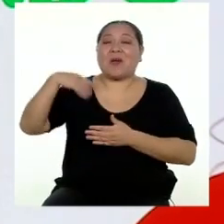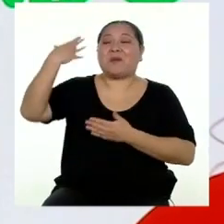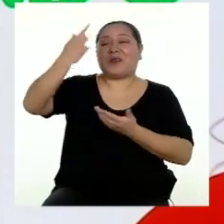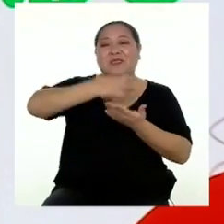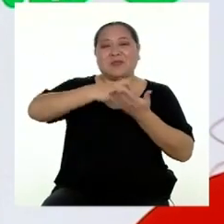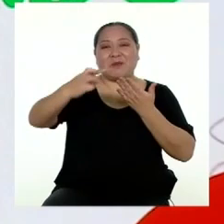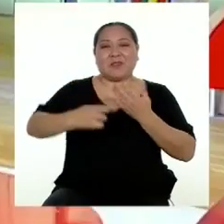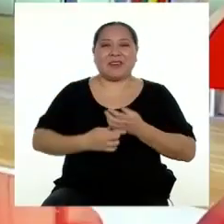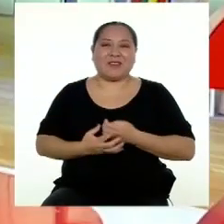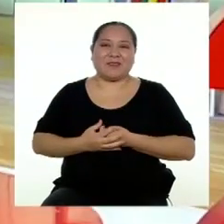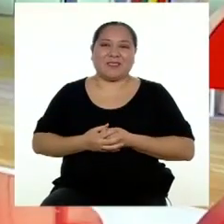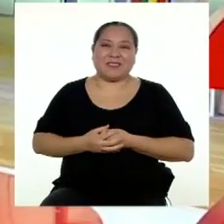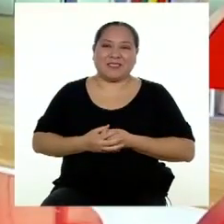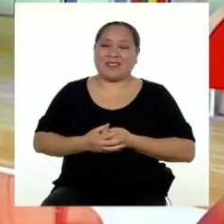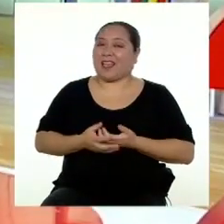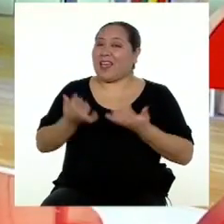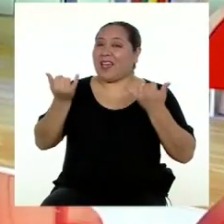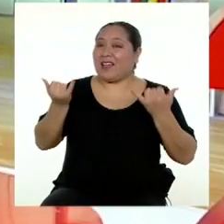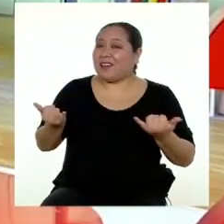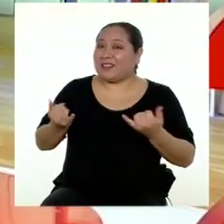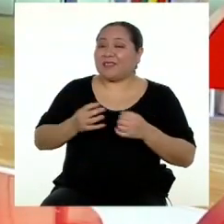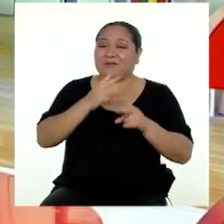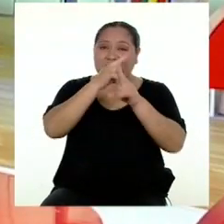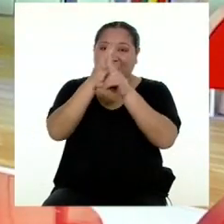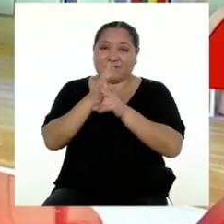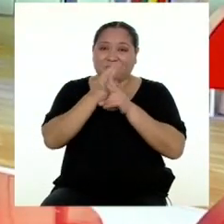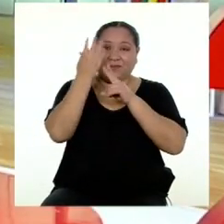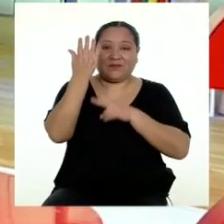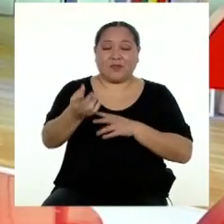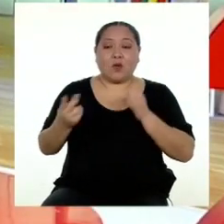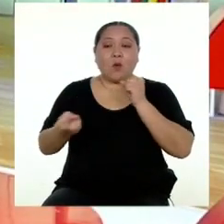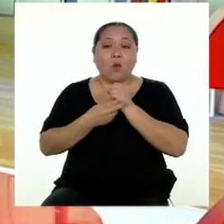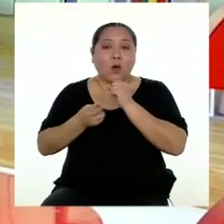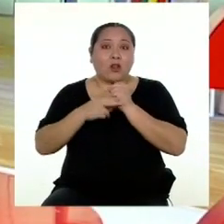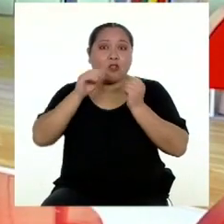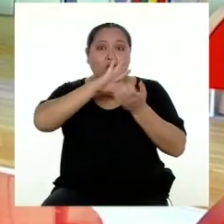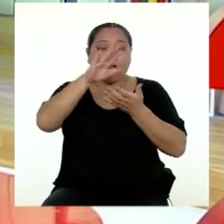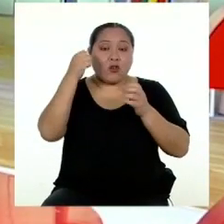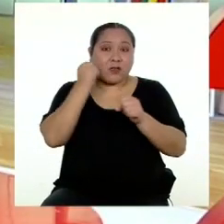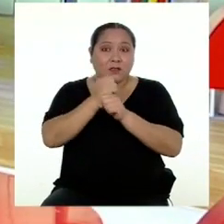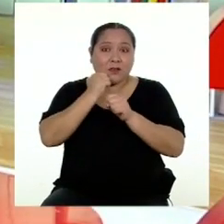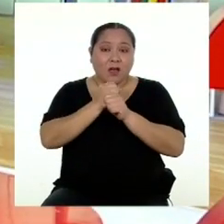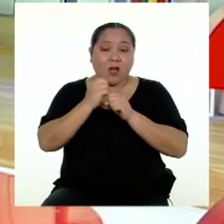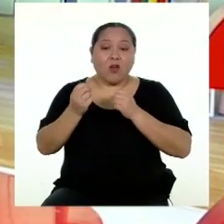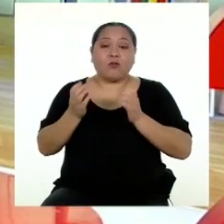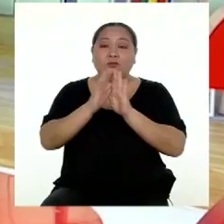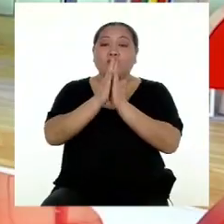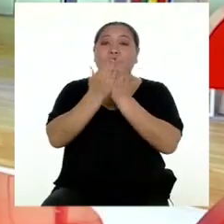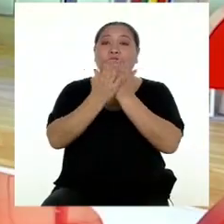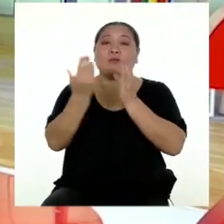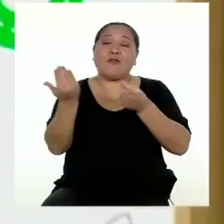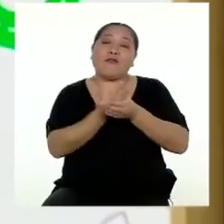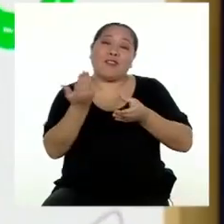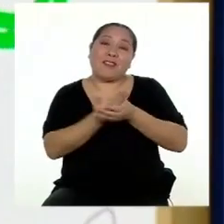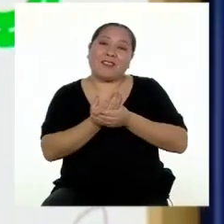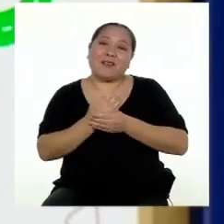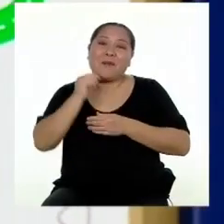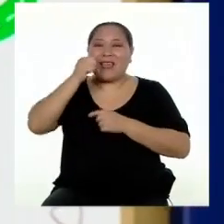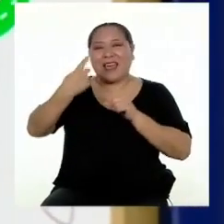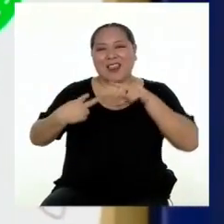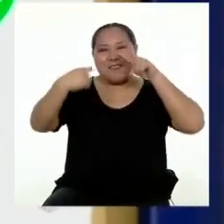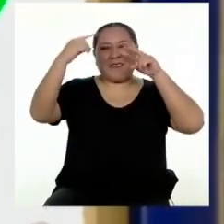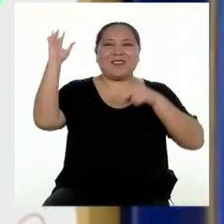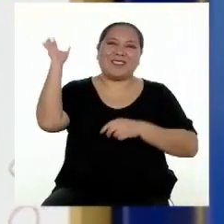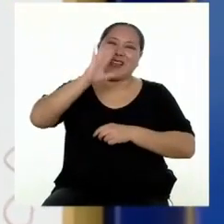próximos programas. Por ahora, cuídense, guarden lo trabajado en el portafolio y ya nos vemos mañana. ¡Chao!